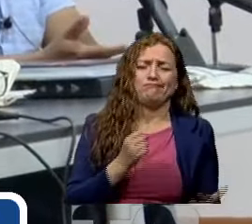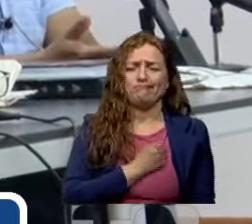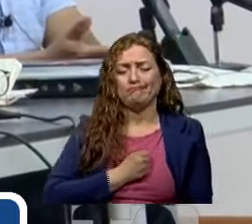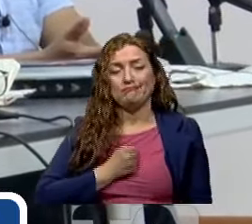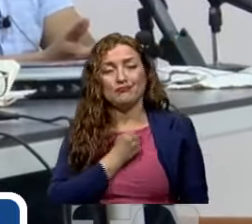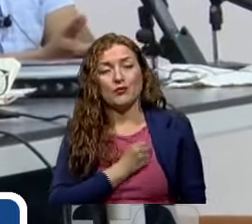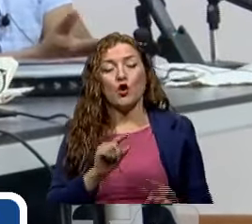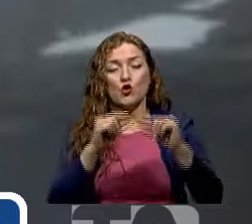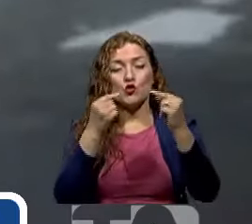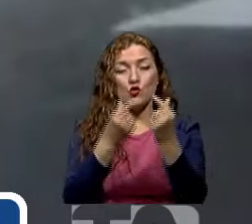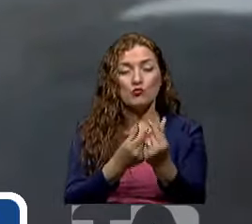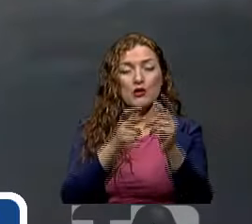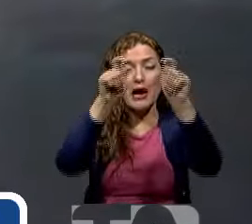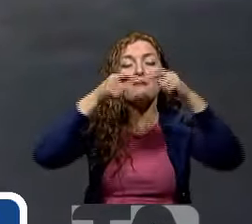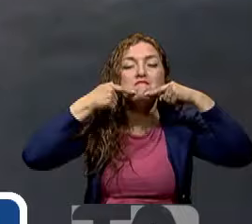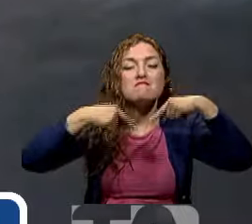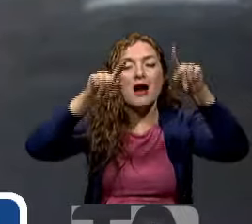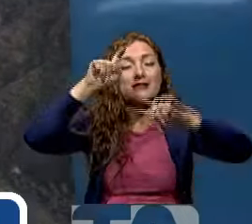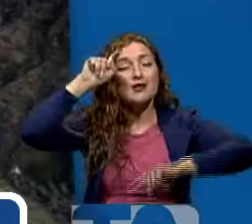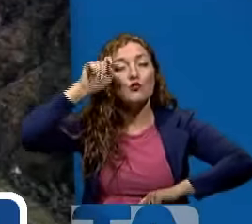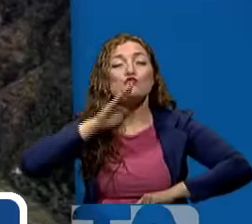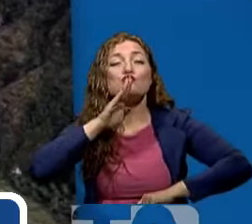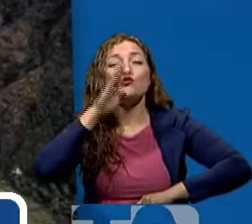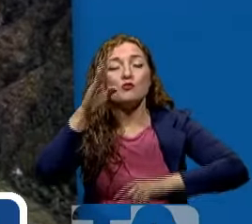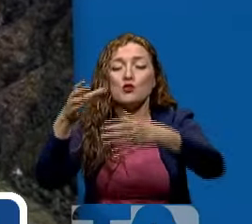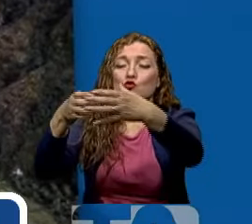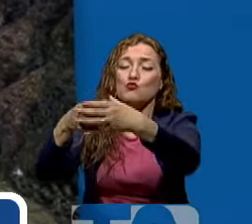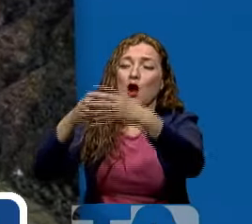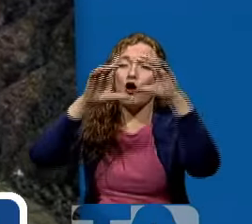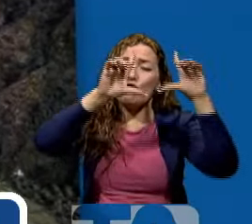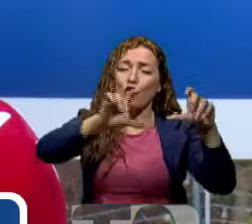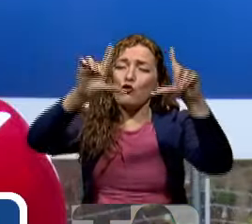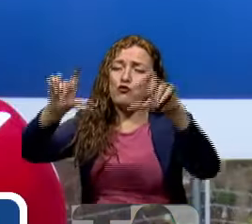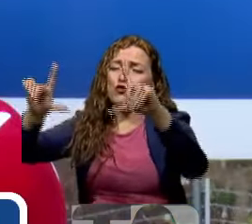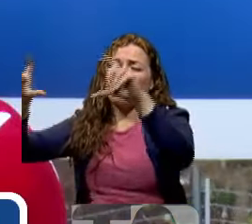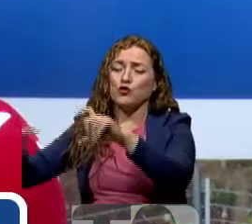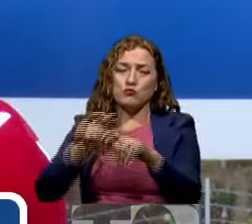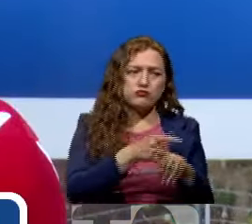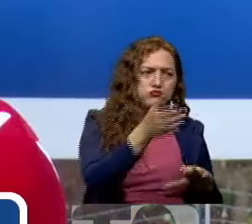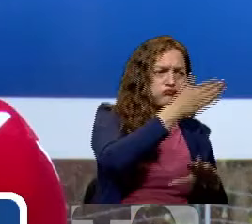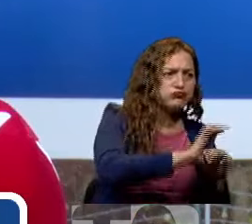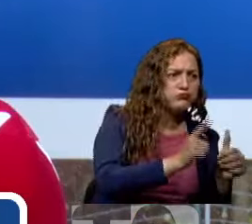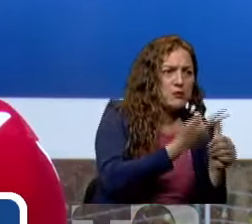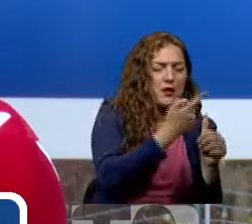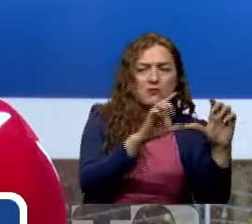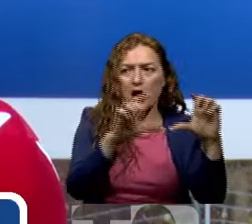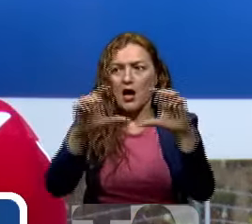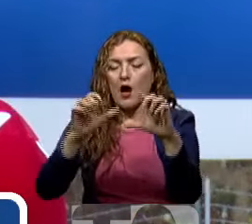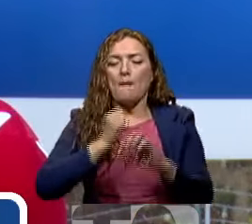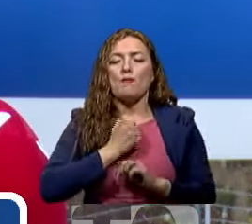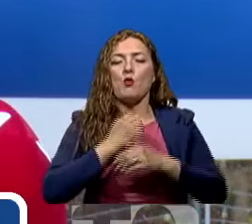campaña para generar una memoria colectiva del Carihuairazo con la recopilación de fotografías. Subir al Instagram personal de cada